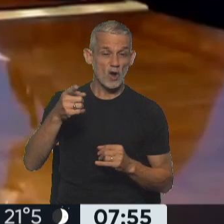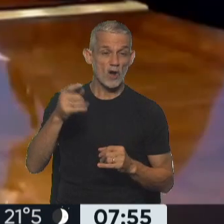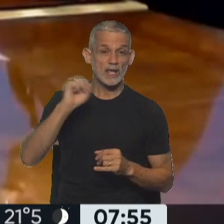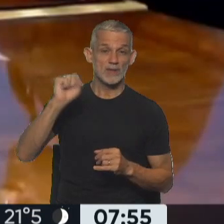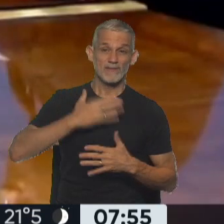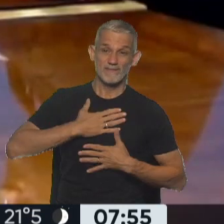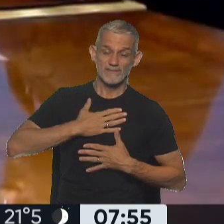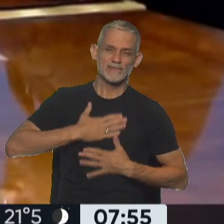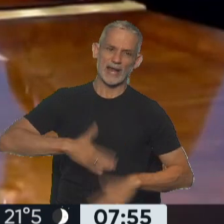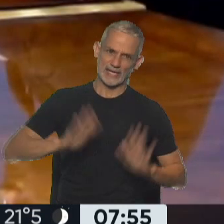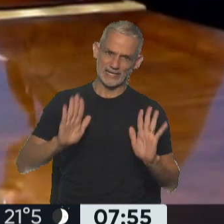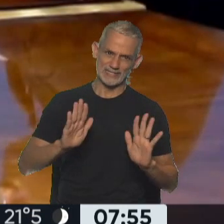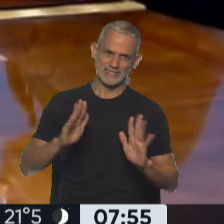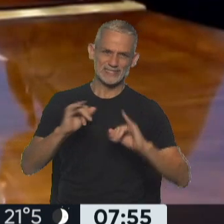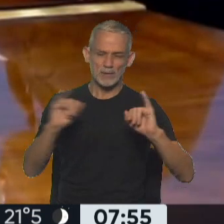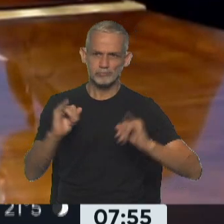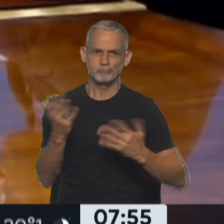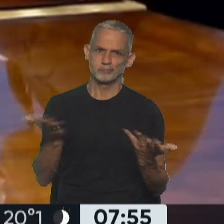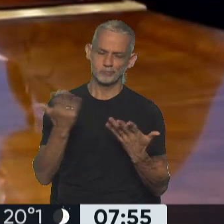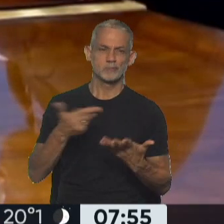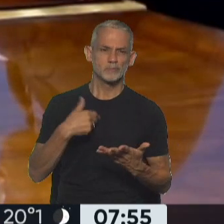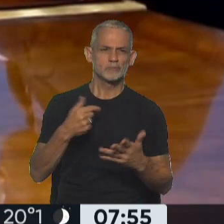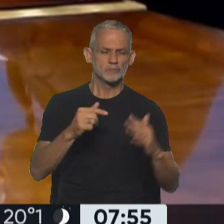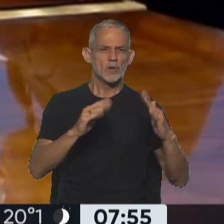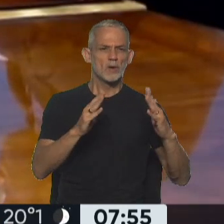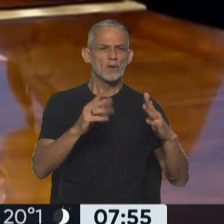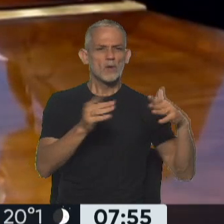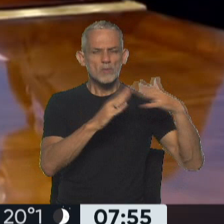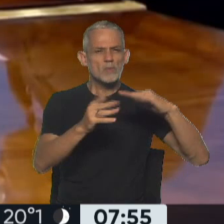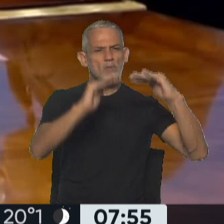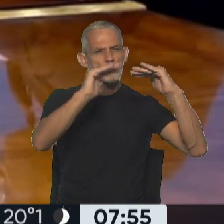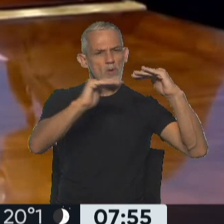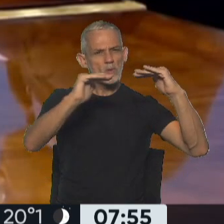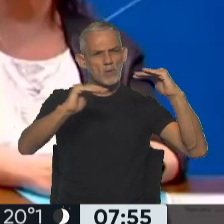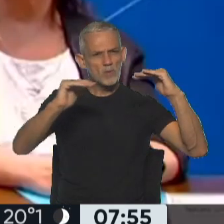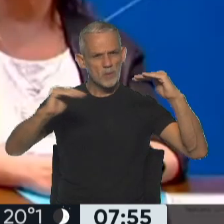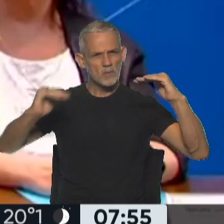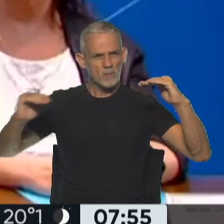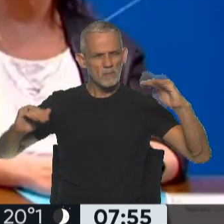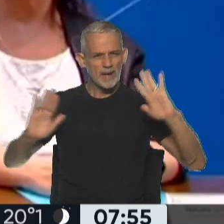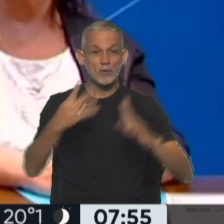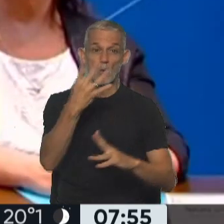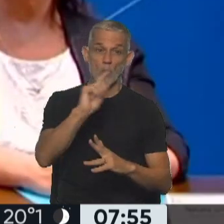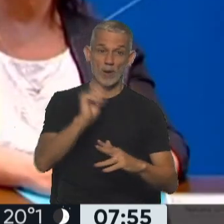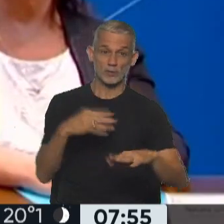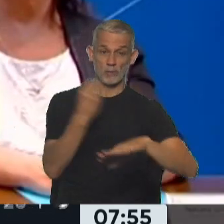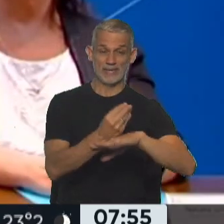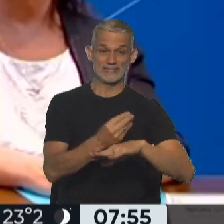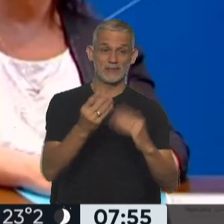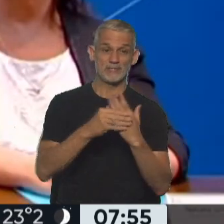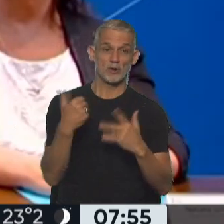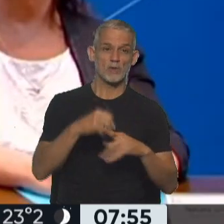tranquiliza porque venimos recorriendo un sendero de reducción de la inflación asumimos hace cuatro meses con